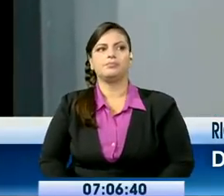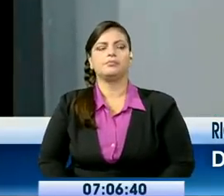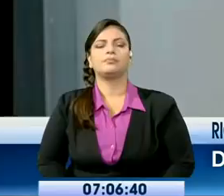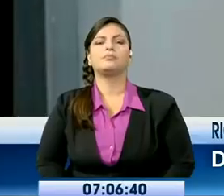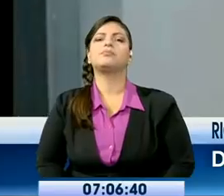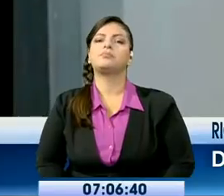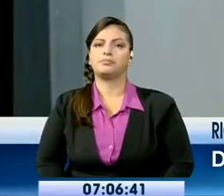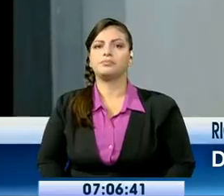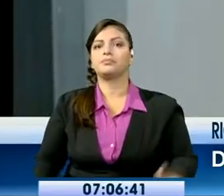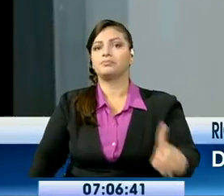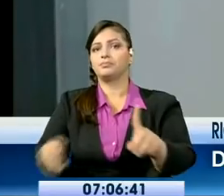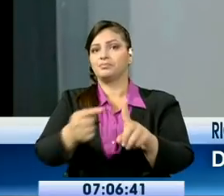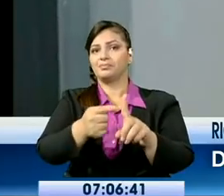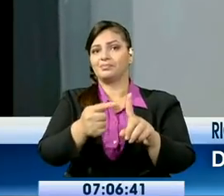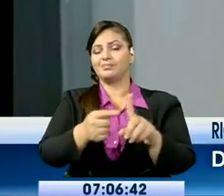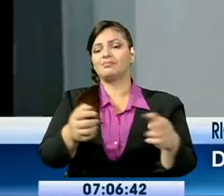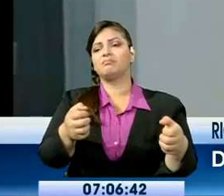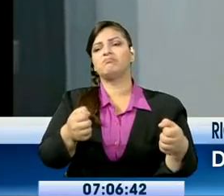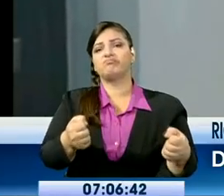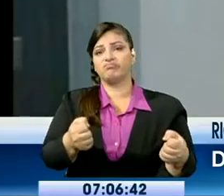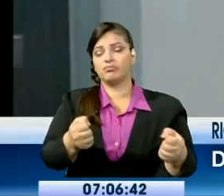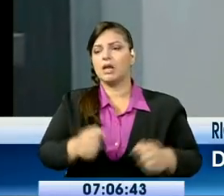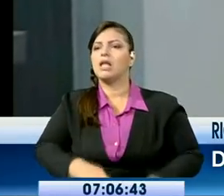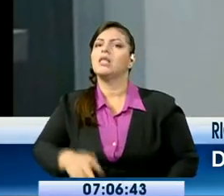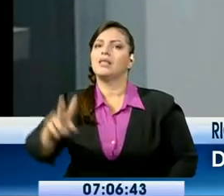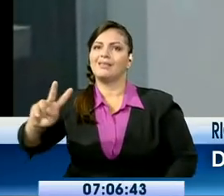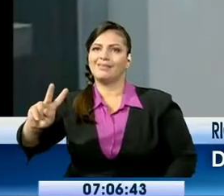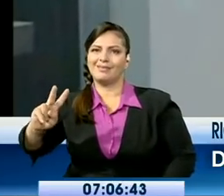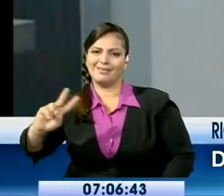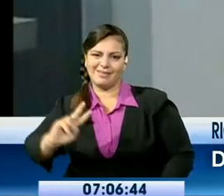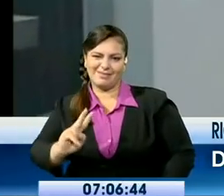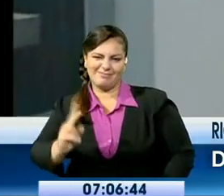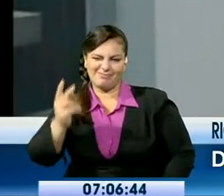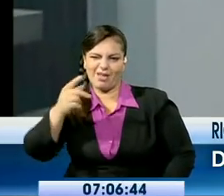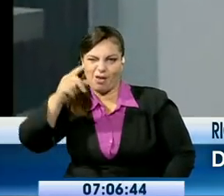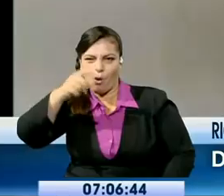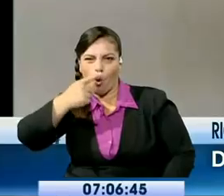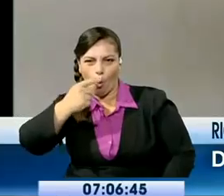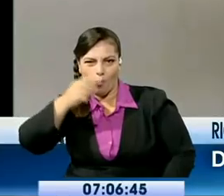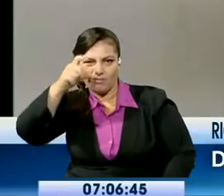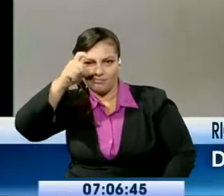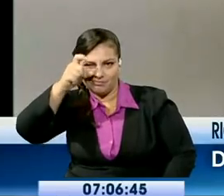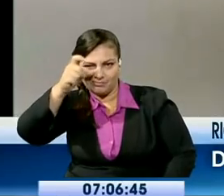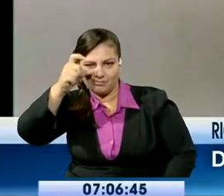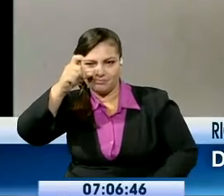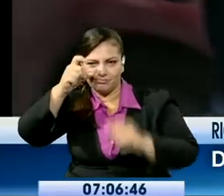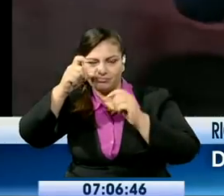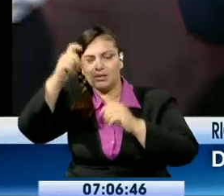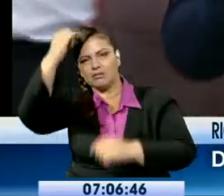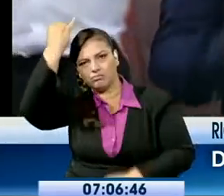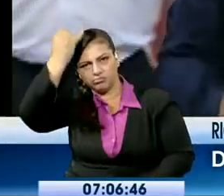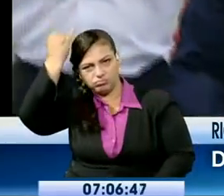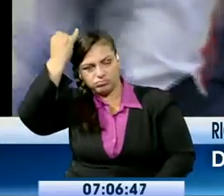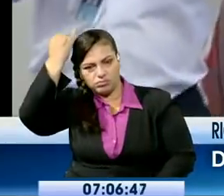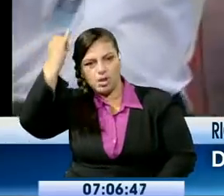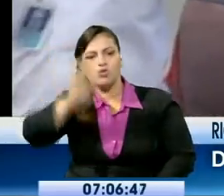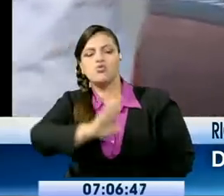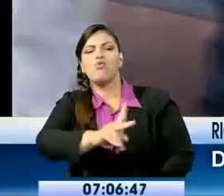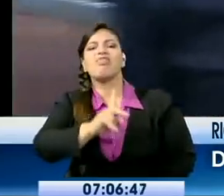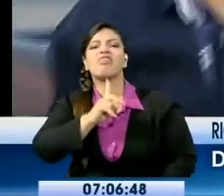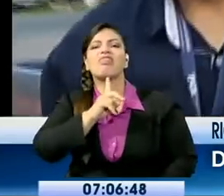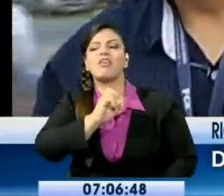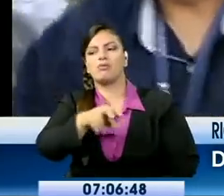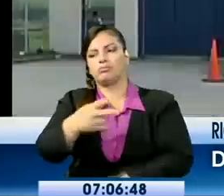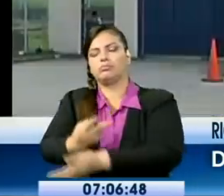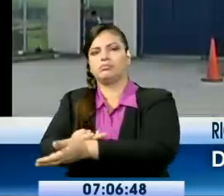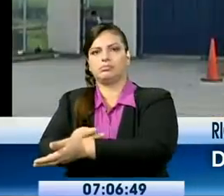sobrino y ex vicepresidente Jorge Glass en un abismo llamado Odebrecht. Pero hoy llegaron hasta su